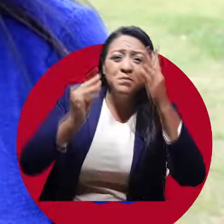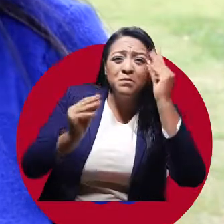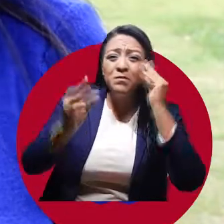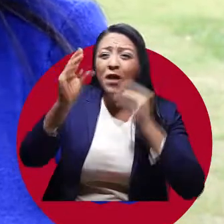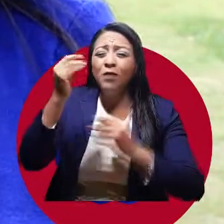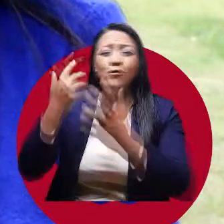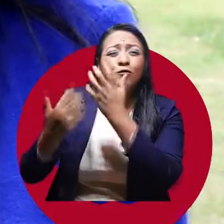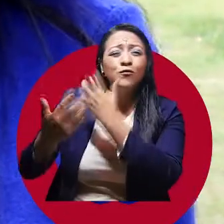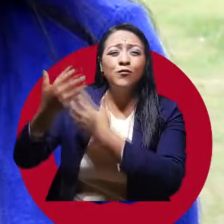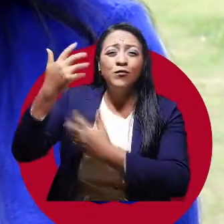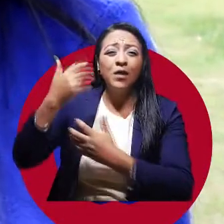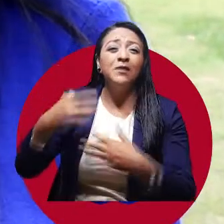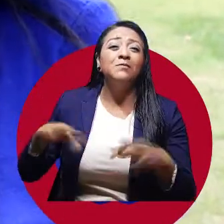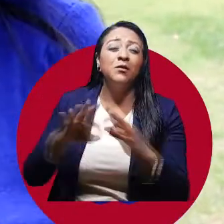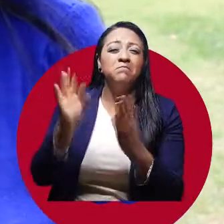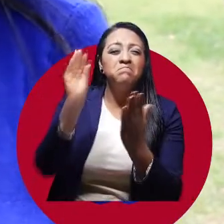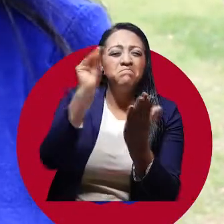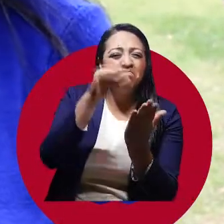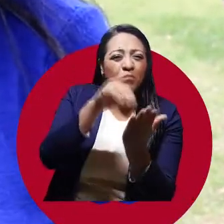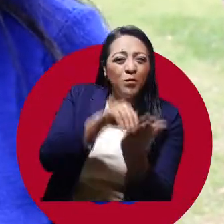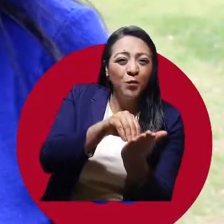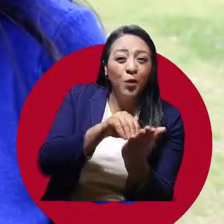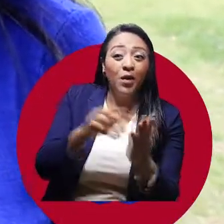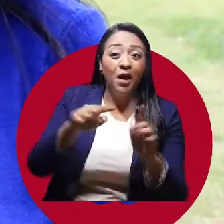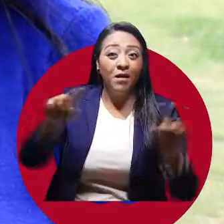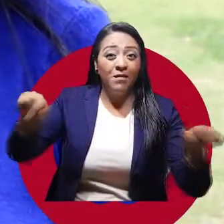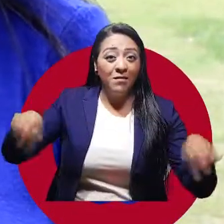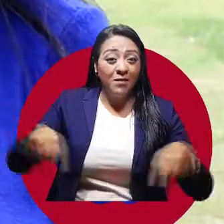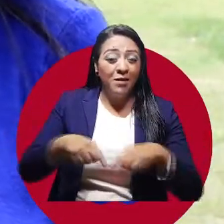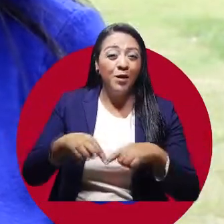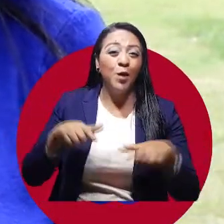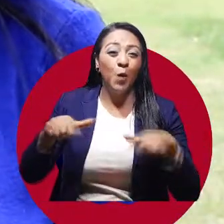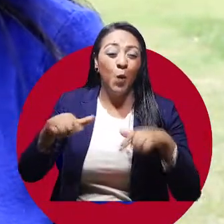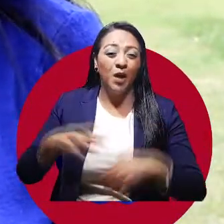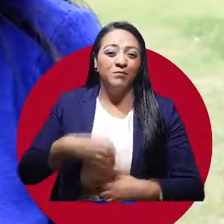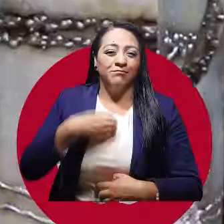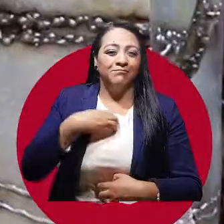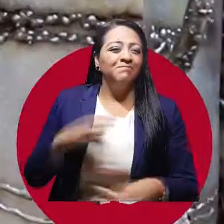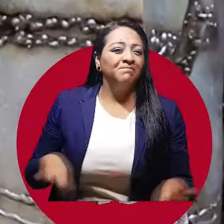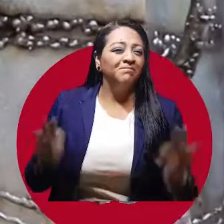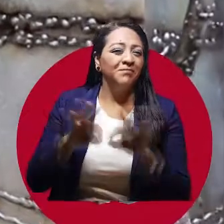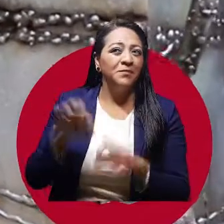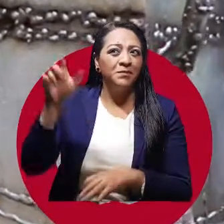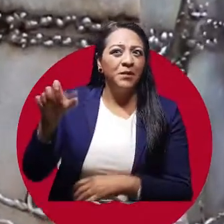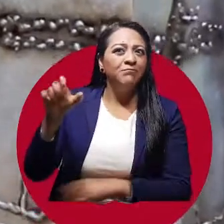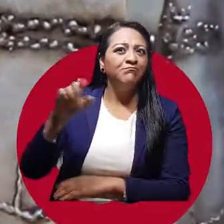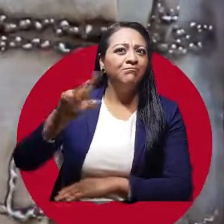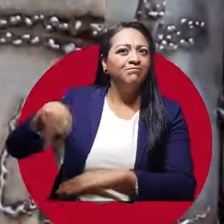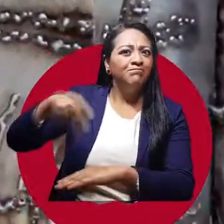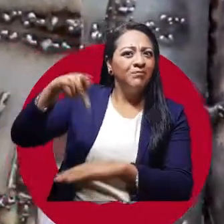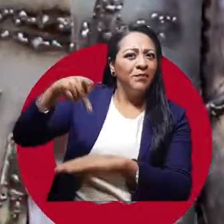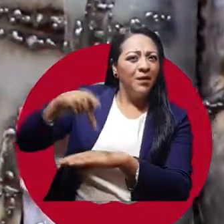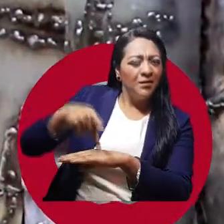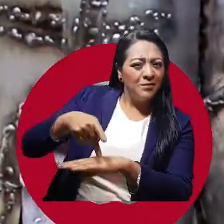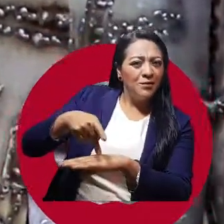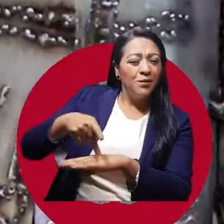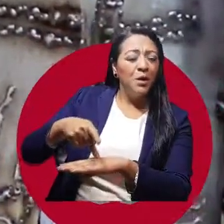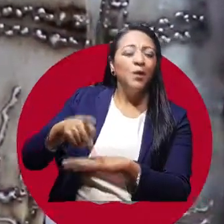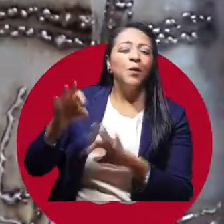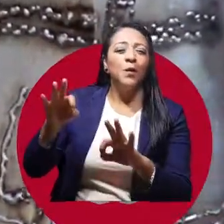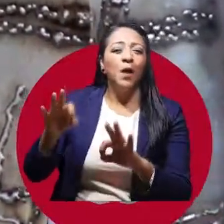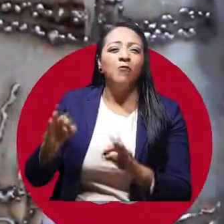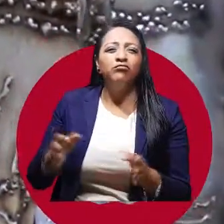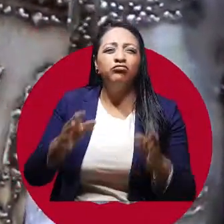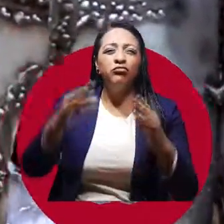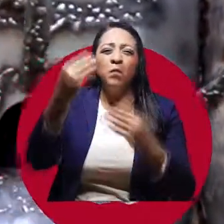también ancestrales que van a ser plasmados en la plaza cívica de nuestro cantón. El maestro escultor, además de comprometerse para realizar